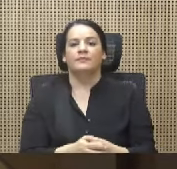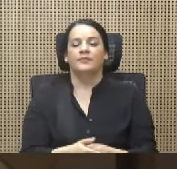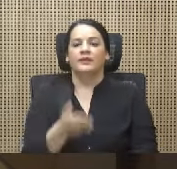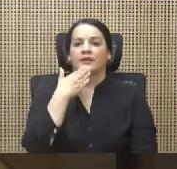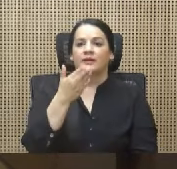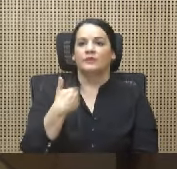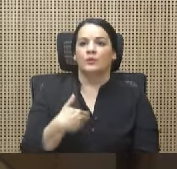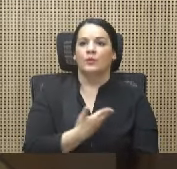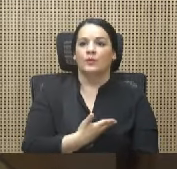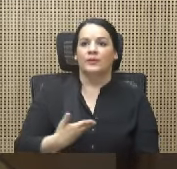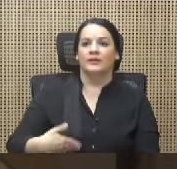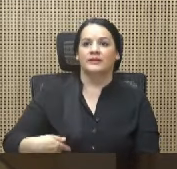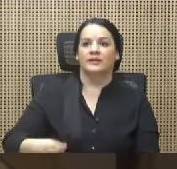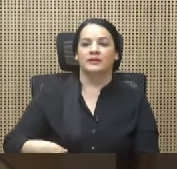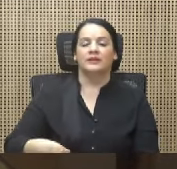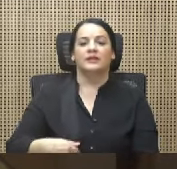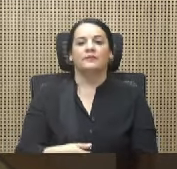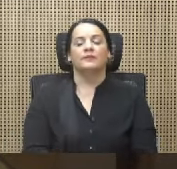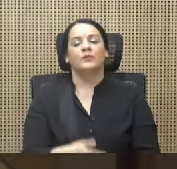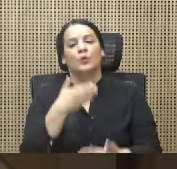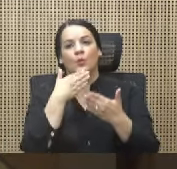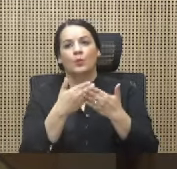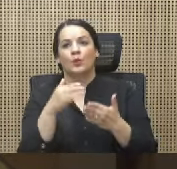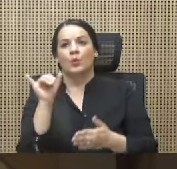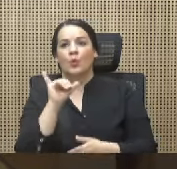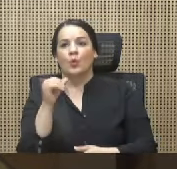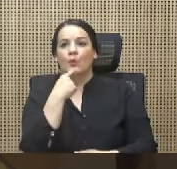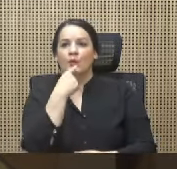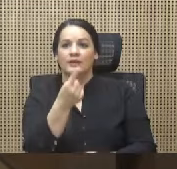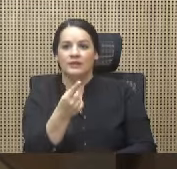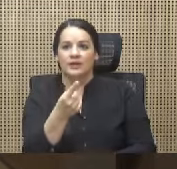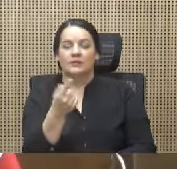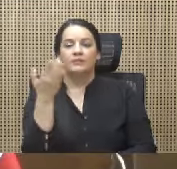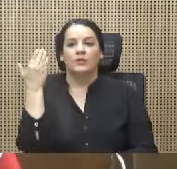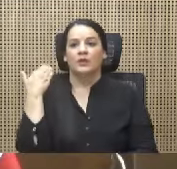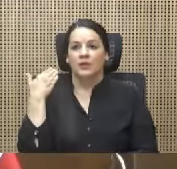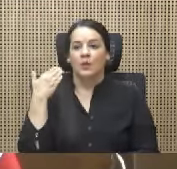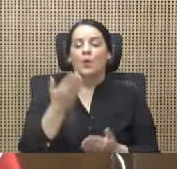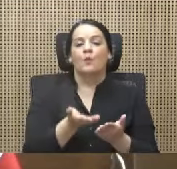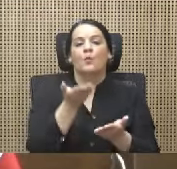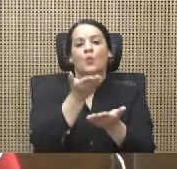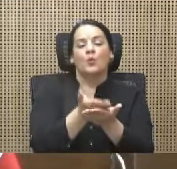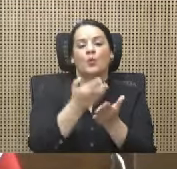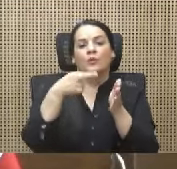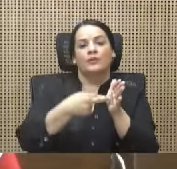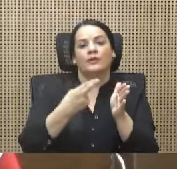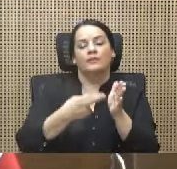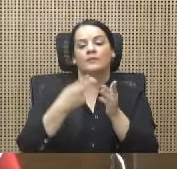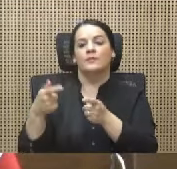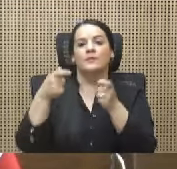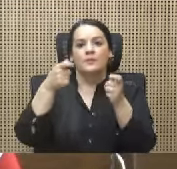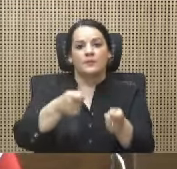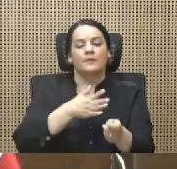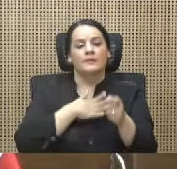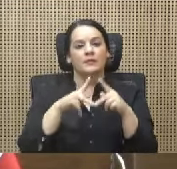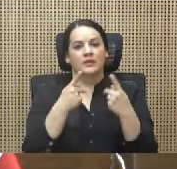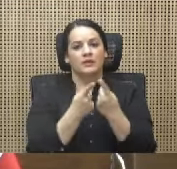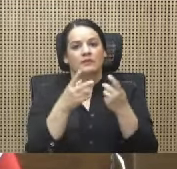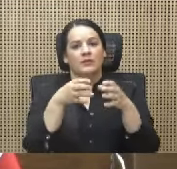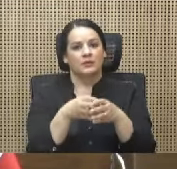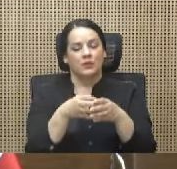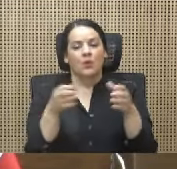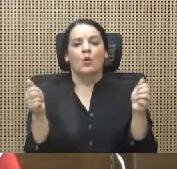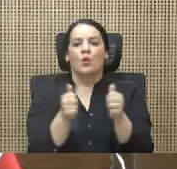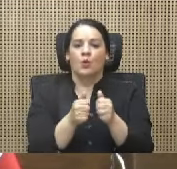Gracias, señor presidente. Bueno, como les decía, las mociones de reiteración que ha presentado mi fracción realmente son con el ánimo